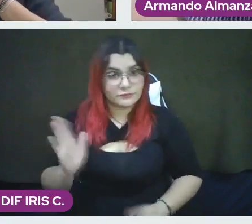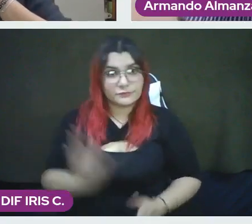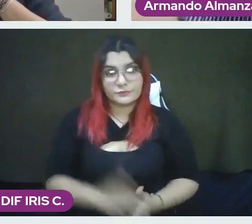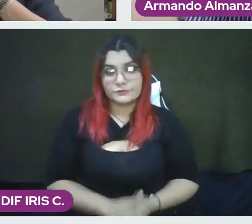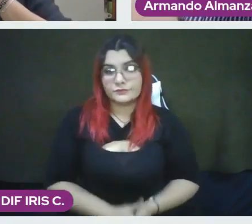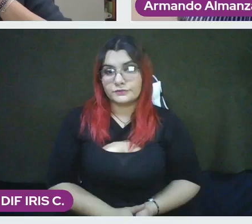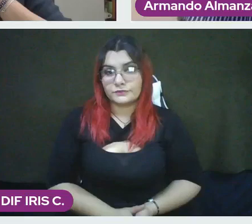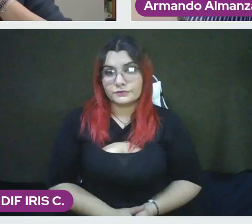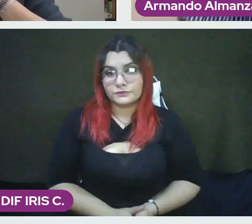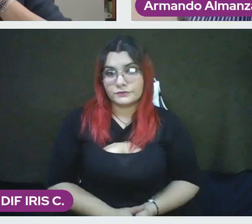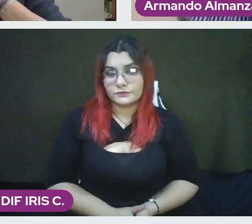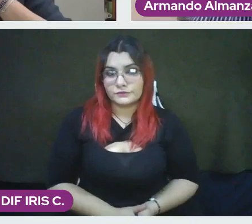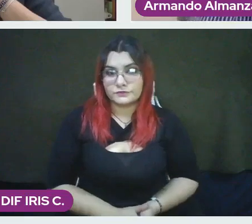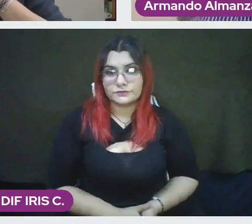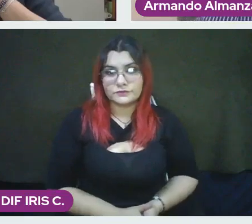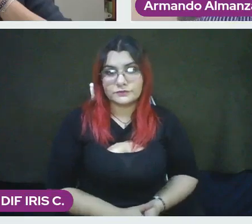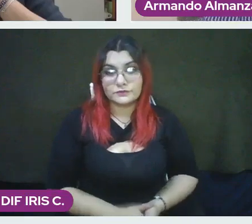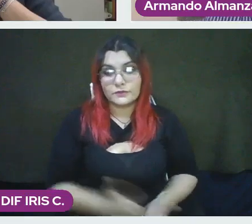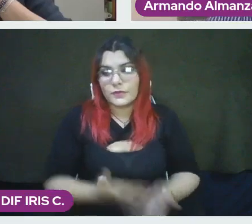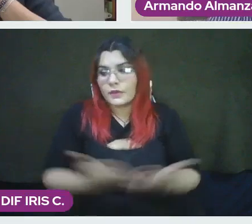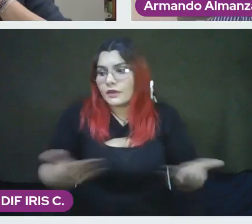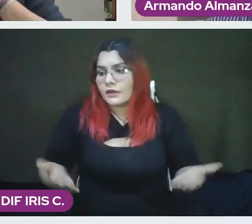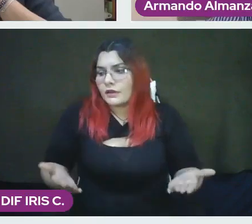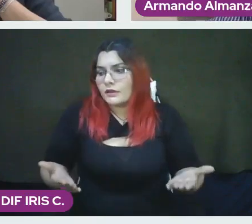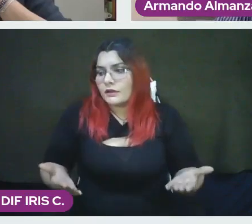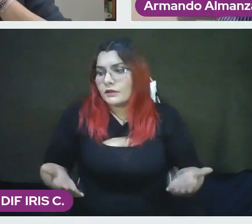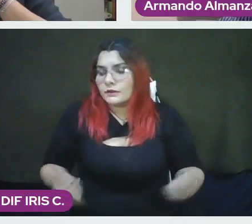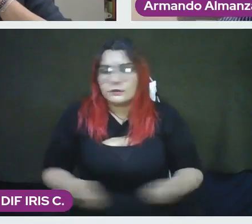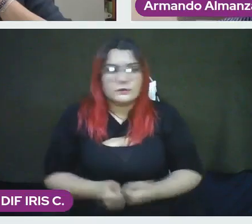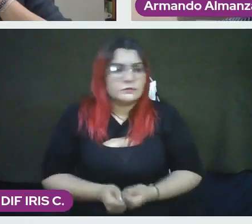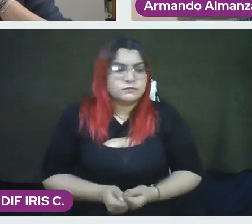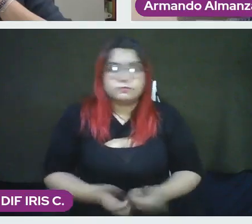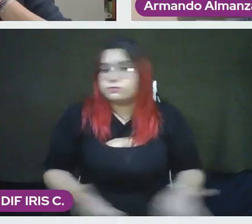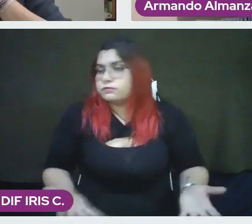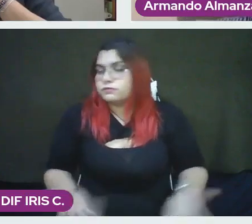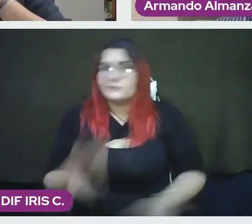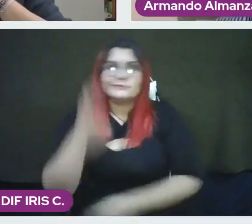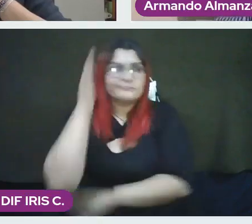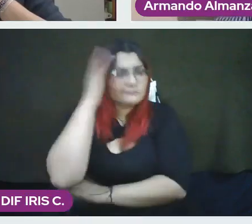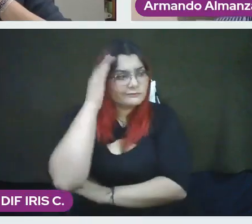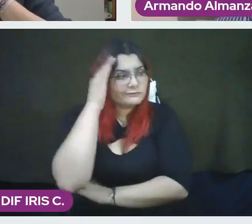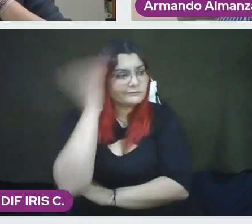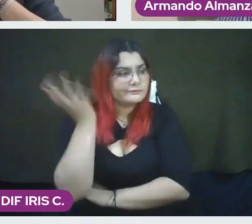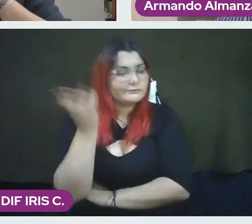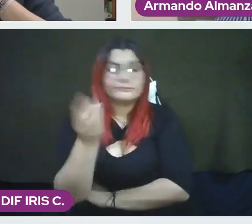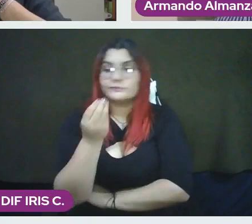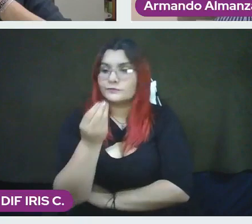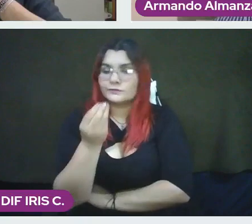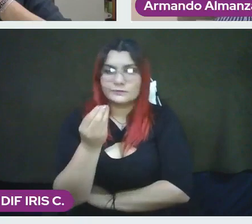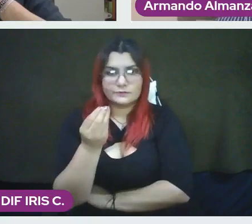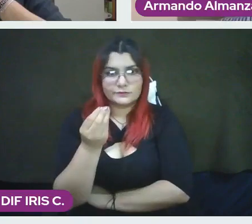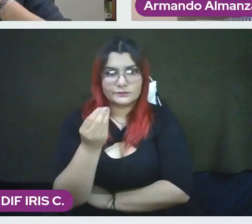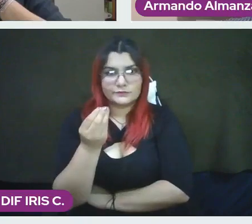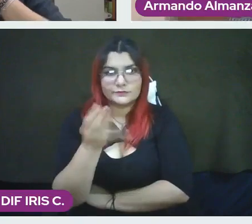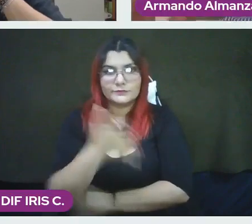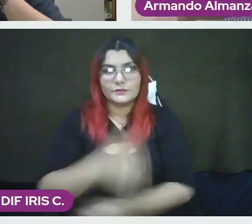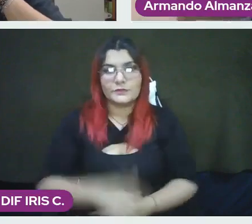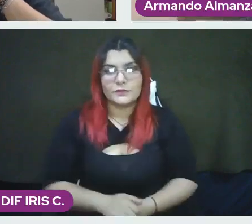Y hoy en día nos preocupamos también mucho por la salud estética, ¿no?